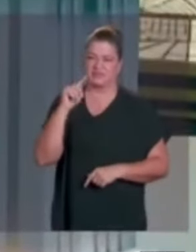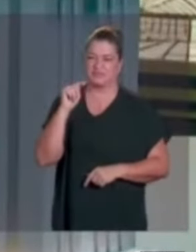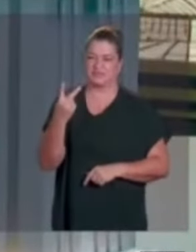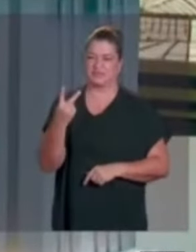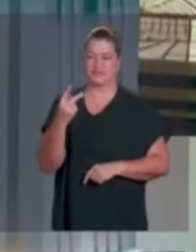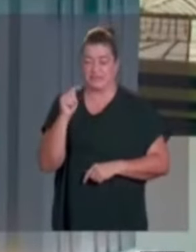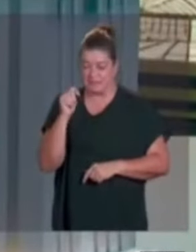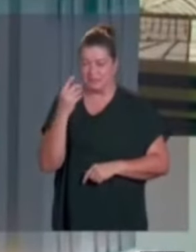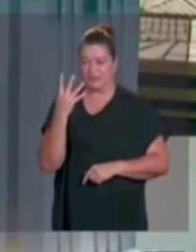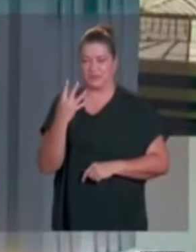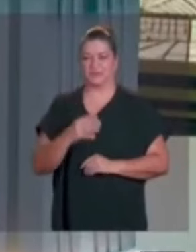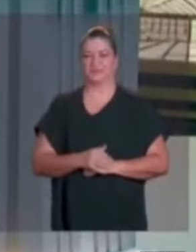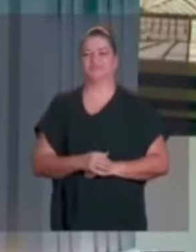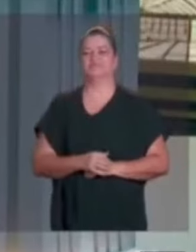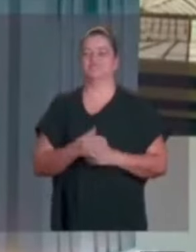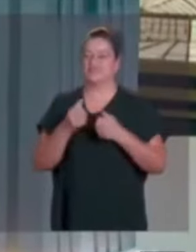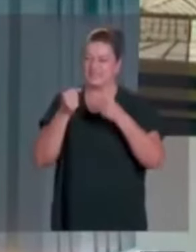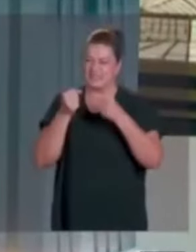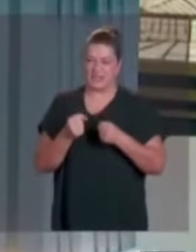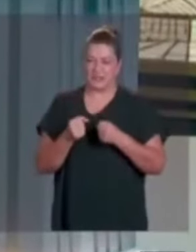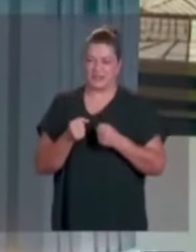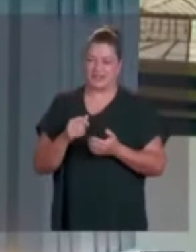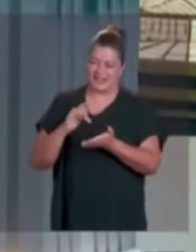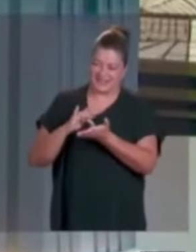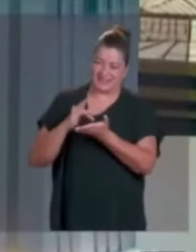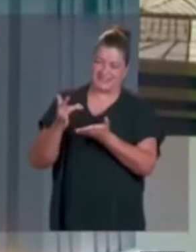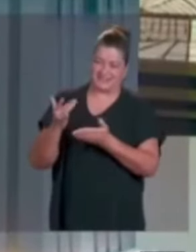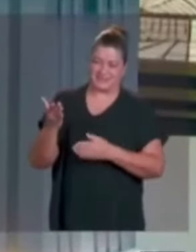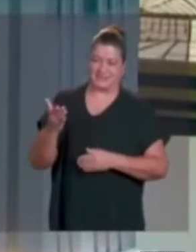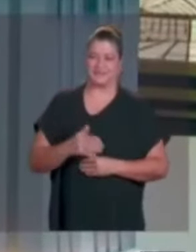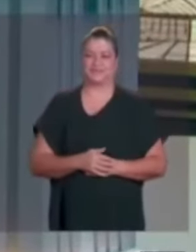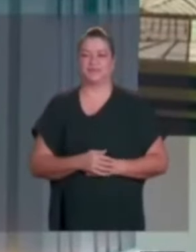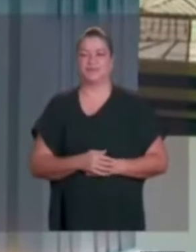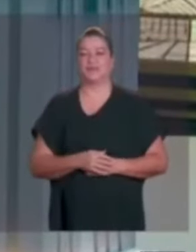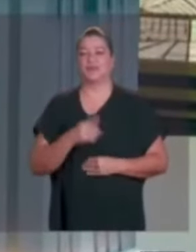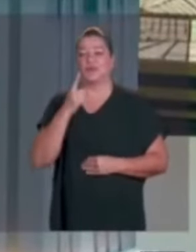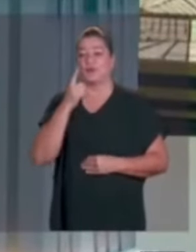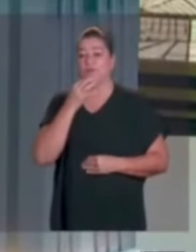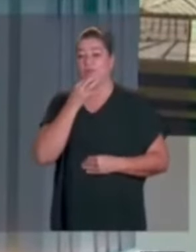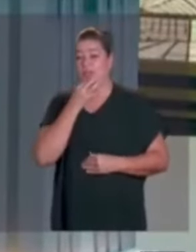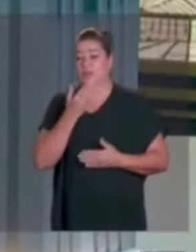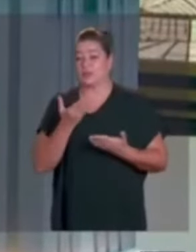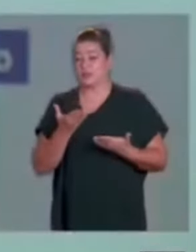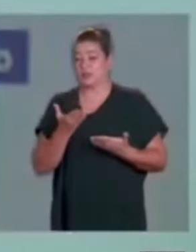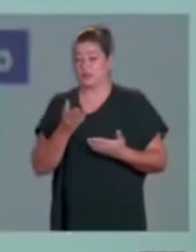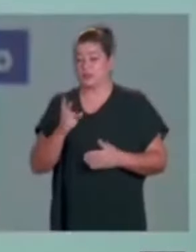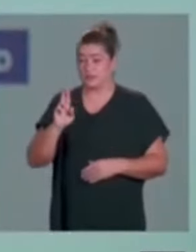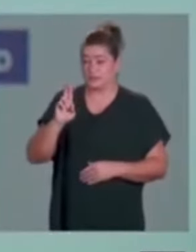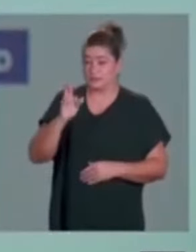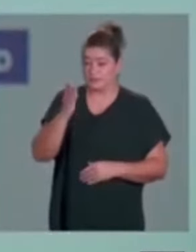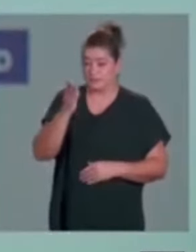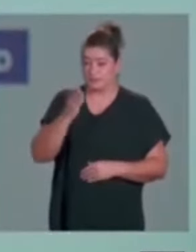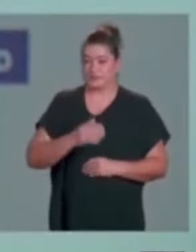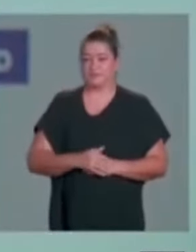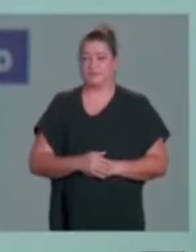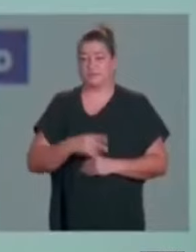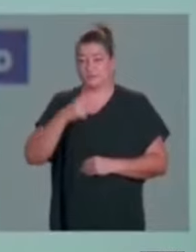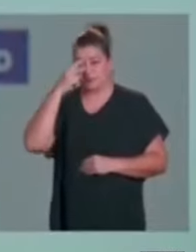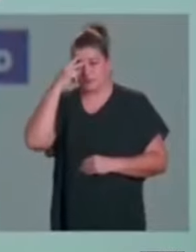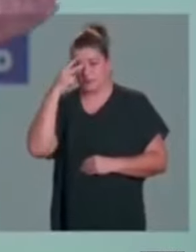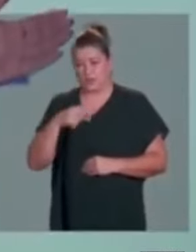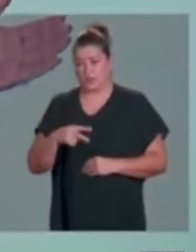el 2 de junio. Gracias, candidata. Ese mensaje final, un minuto para la candidata Xóchitl Gálvez. Hoy México tiene dos